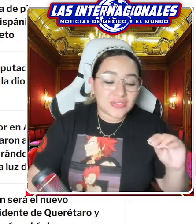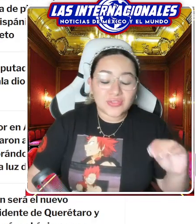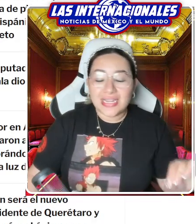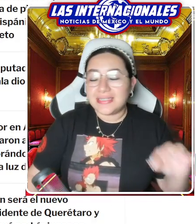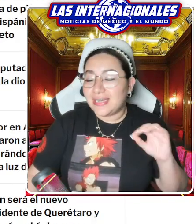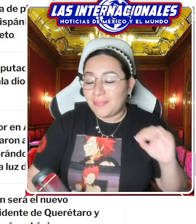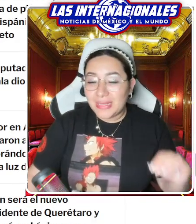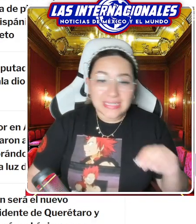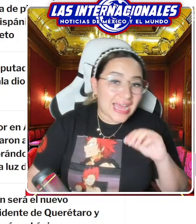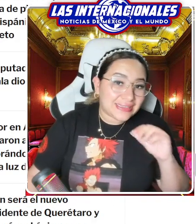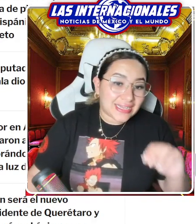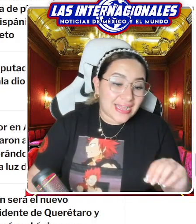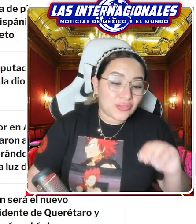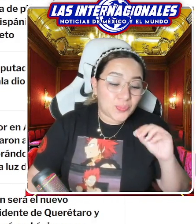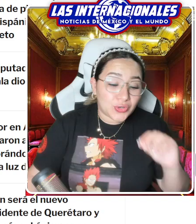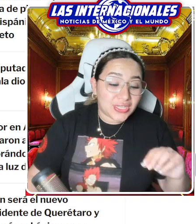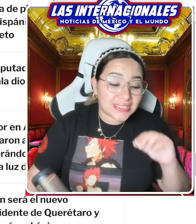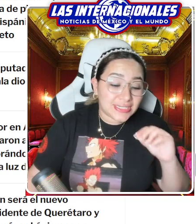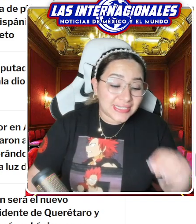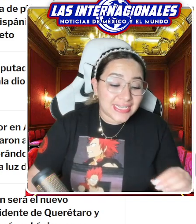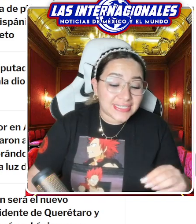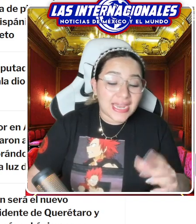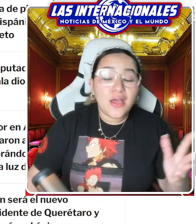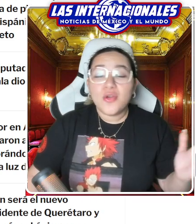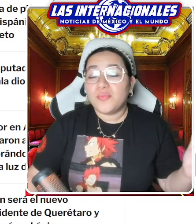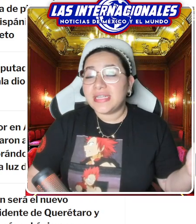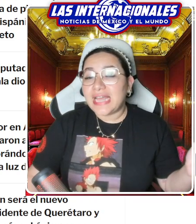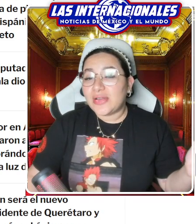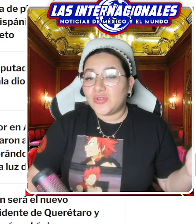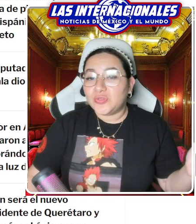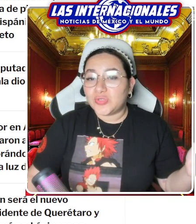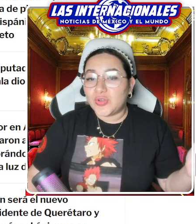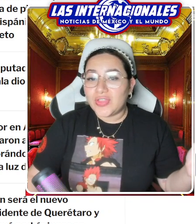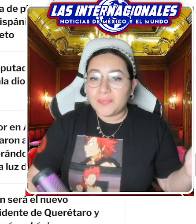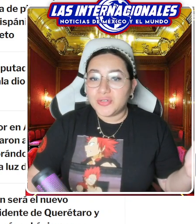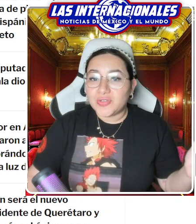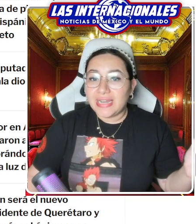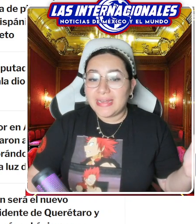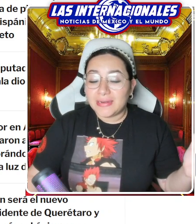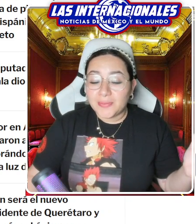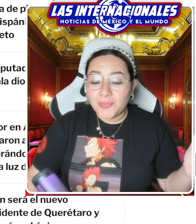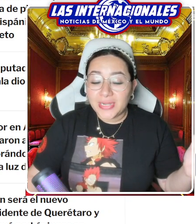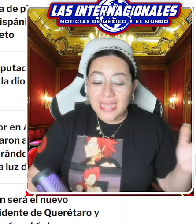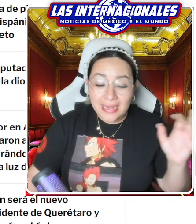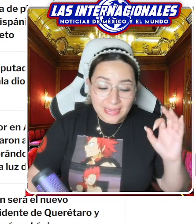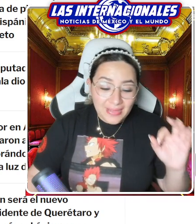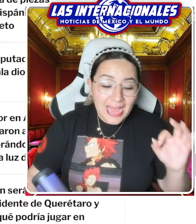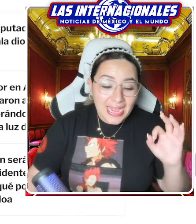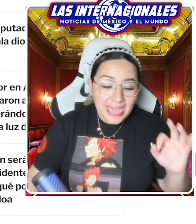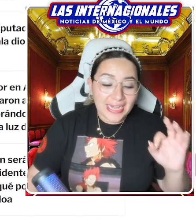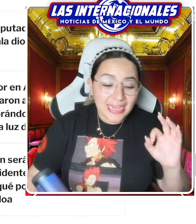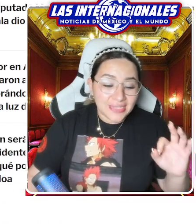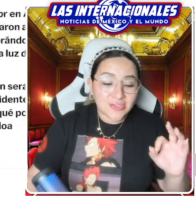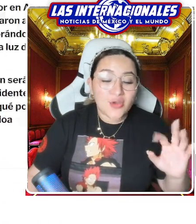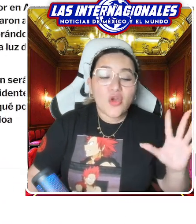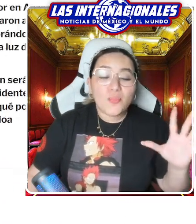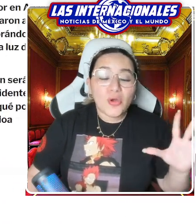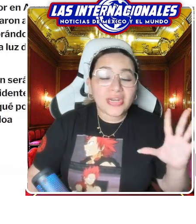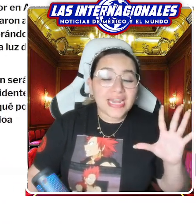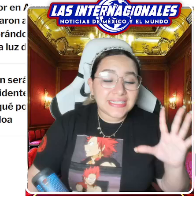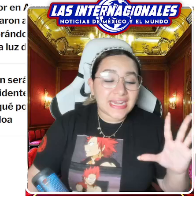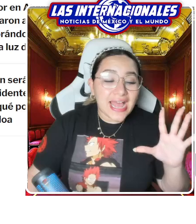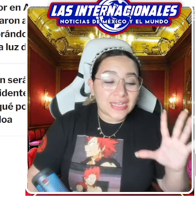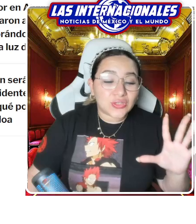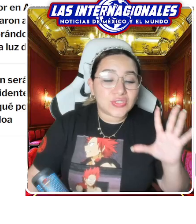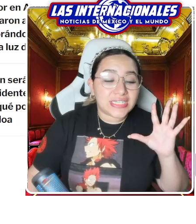que en redes sociales se la pasa atacando por diestra y siniestra. Pues al conductor del Pulso de la República le va a caer esto